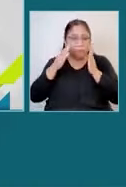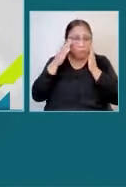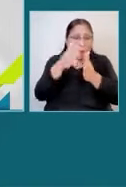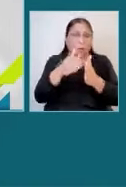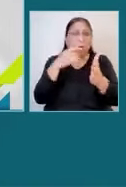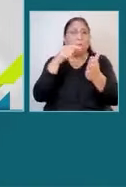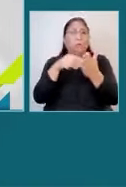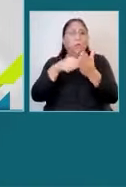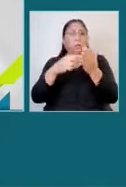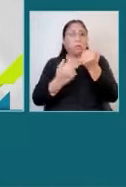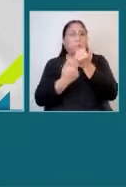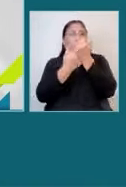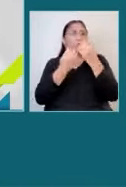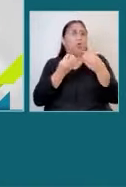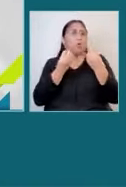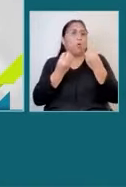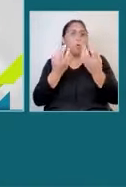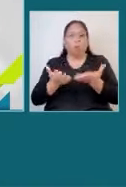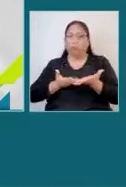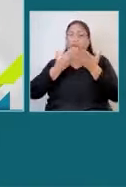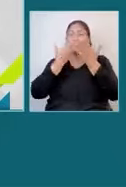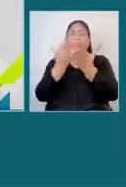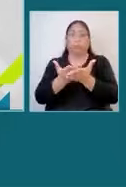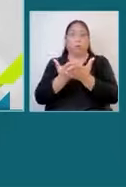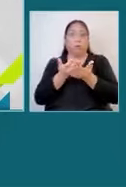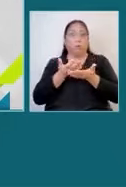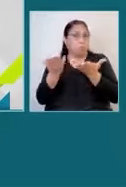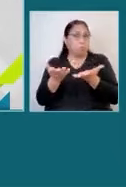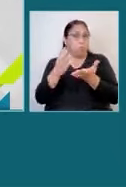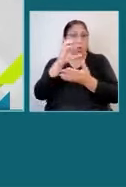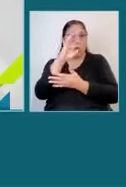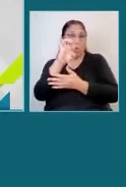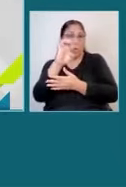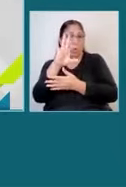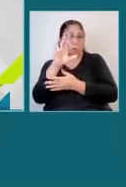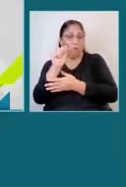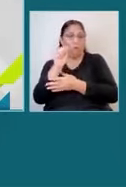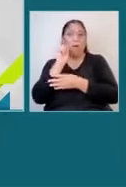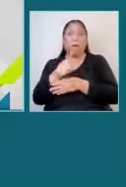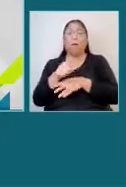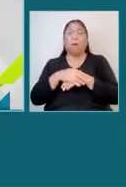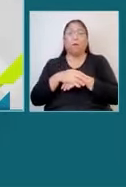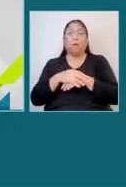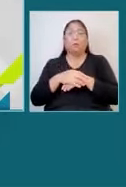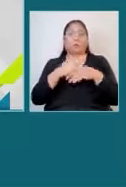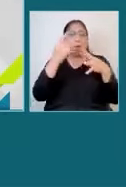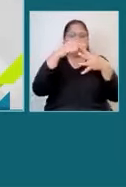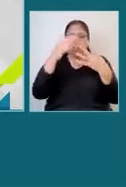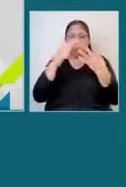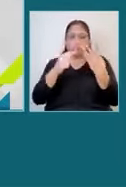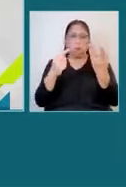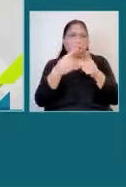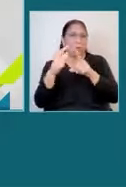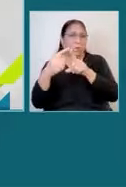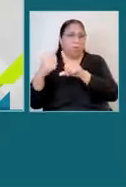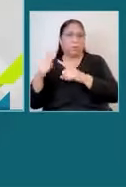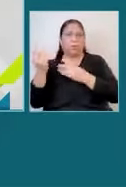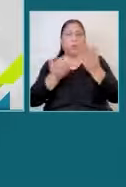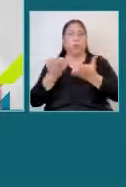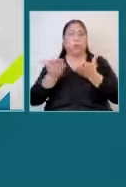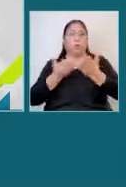este apoyo es poniendo a disposición de OEFA, en este caso, el expertise diverso que tiene el